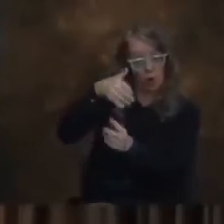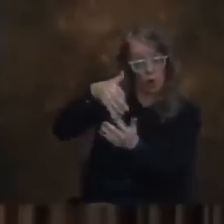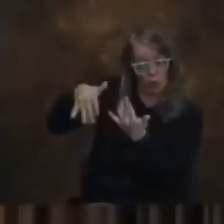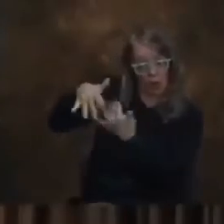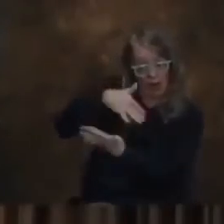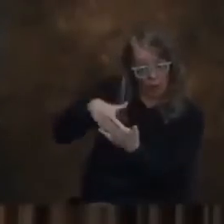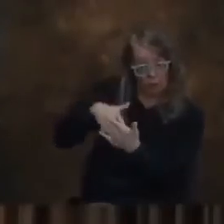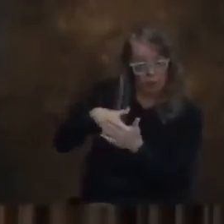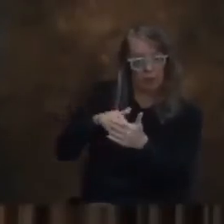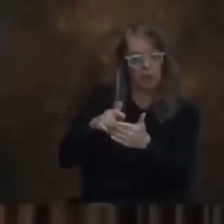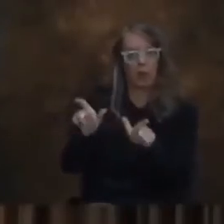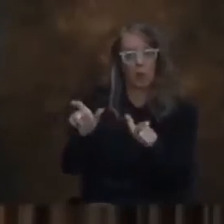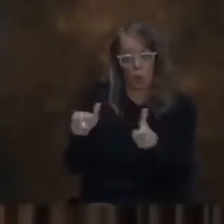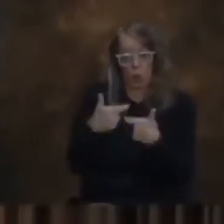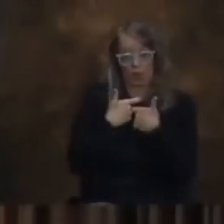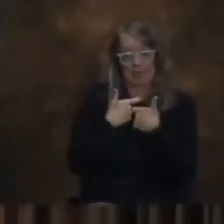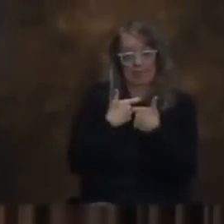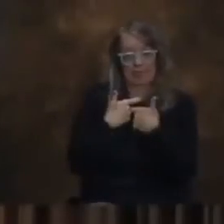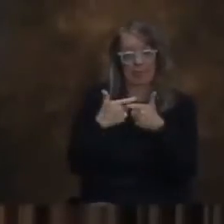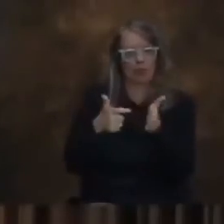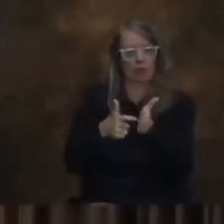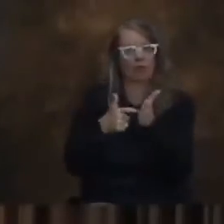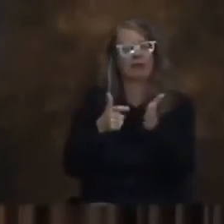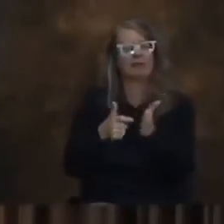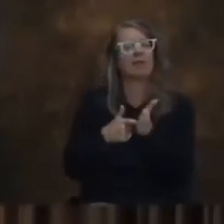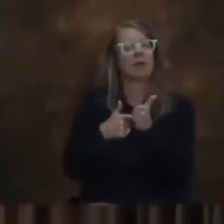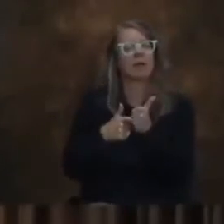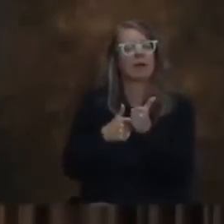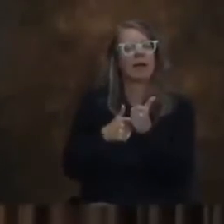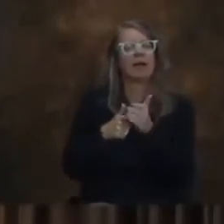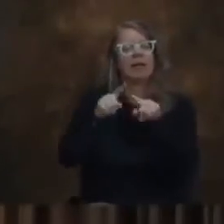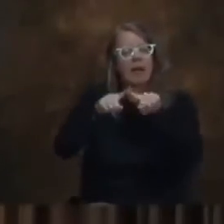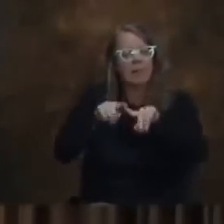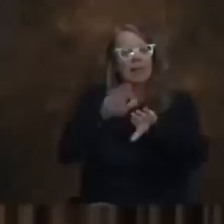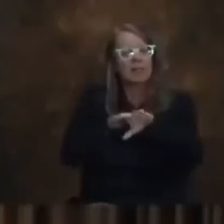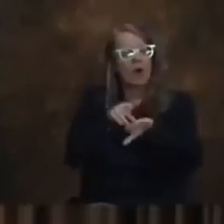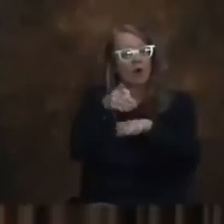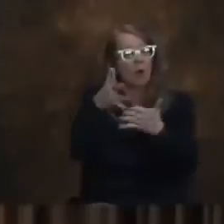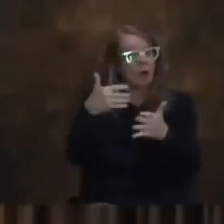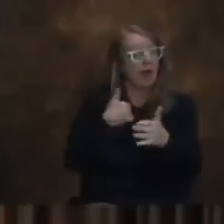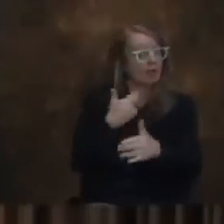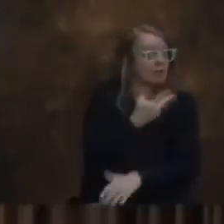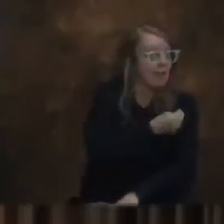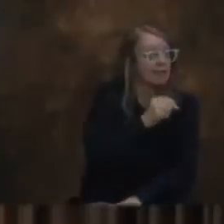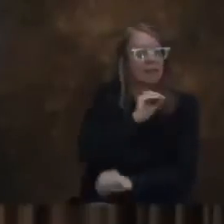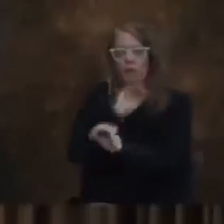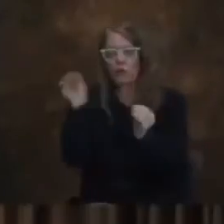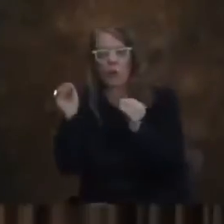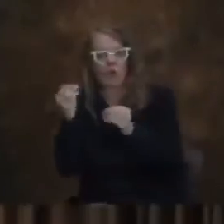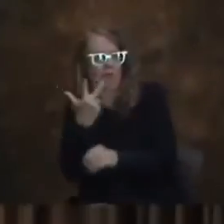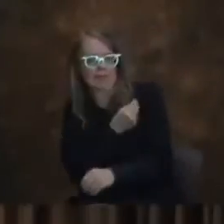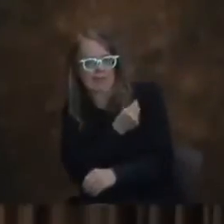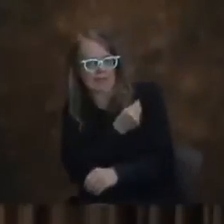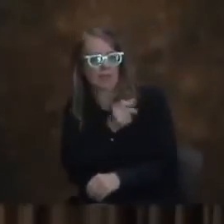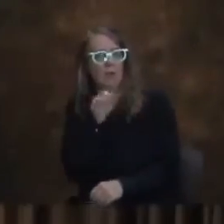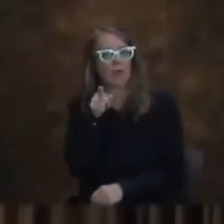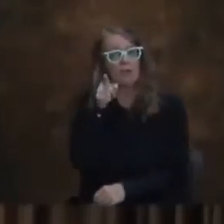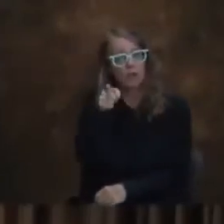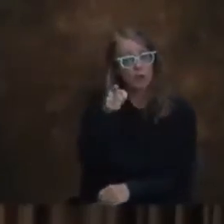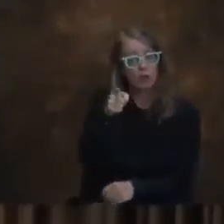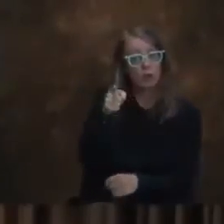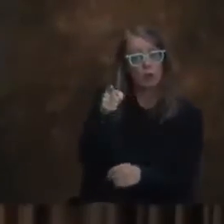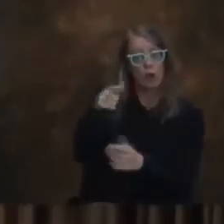el criterio de cuarentena está de acuerdo a su estatus de vacunación si está expuesto y sin vacunación